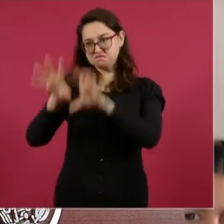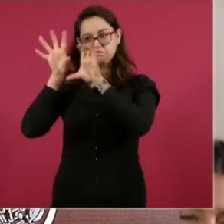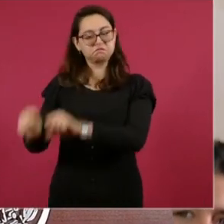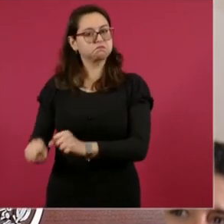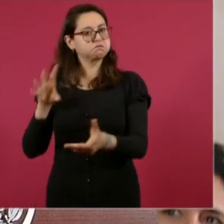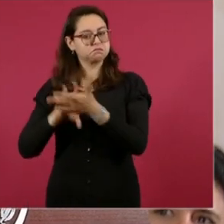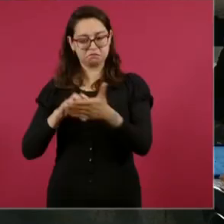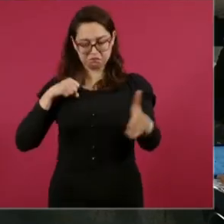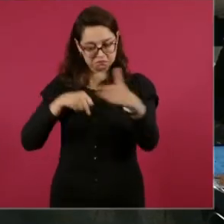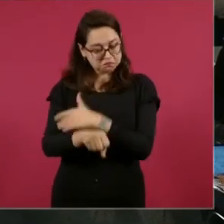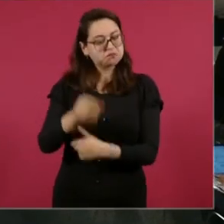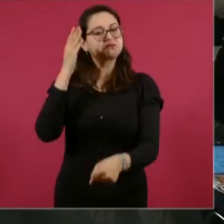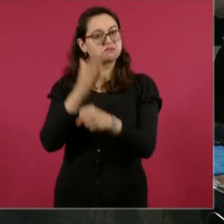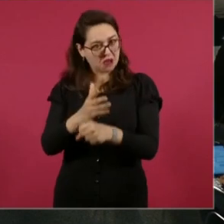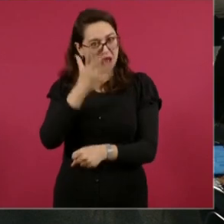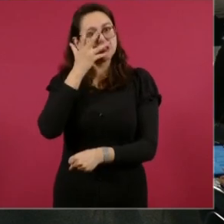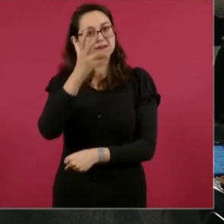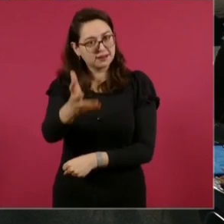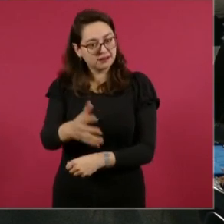la impunidad la están